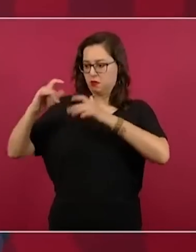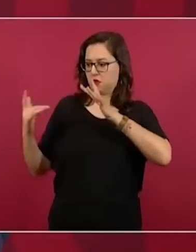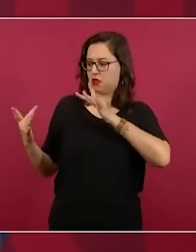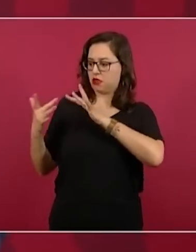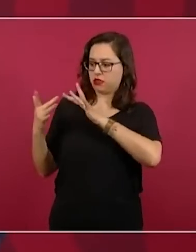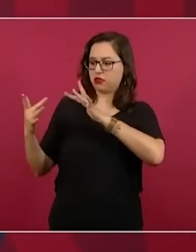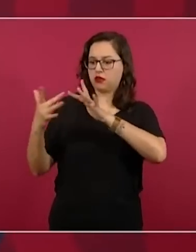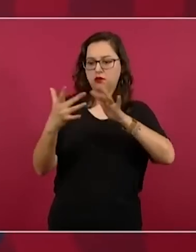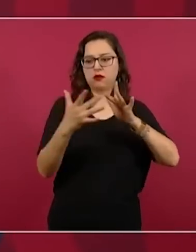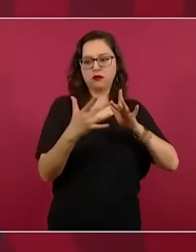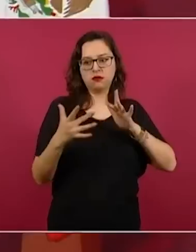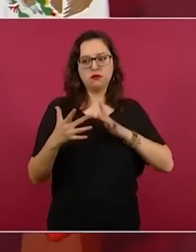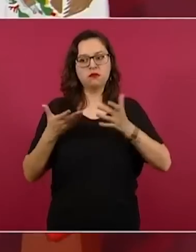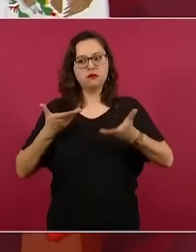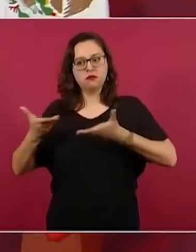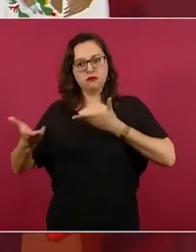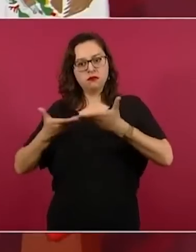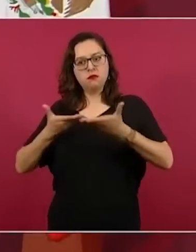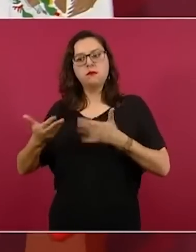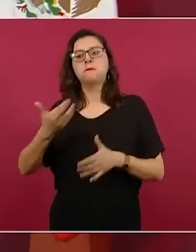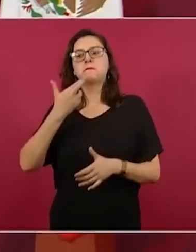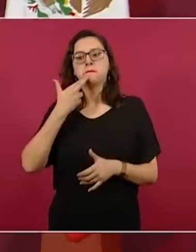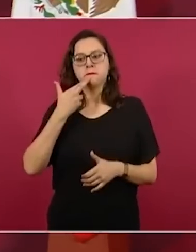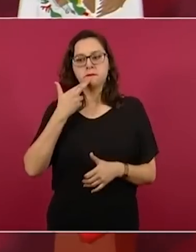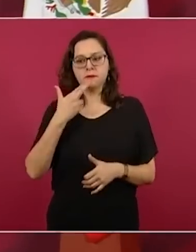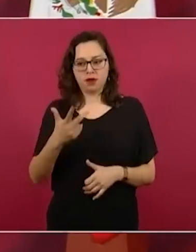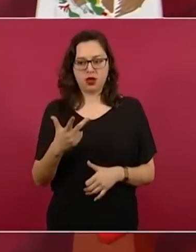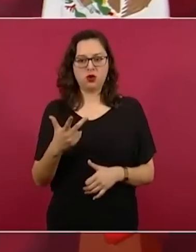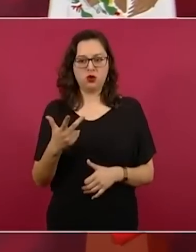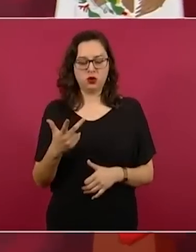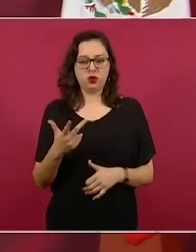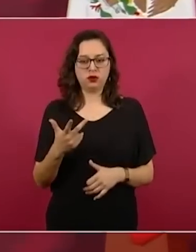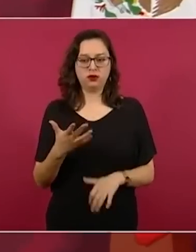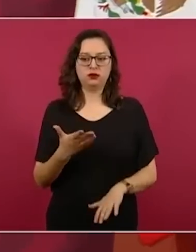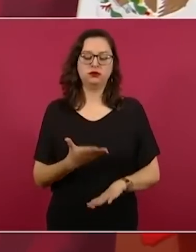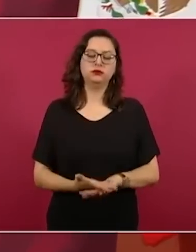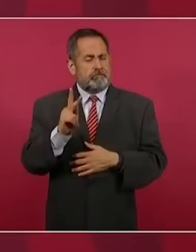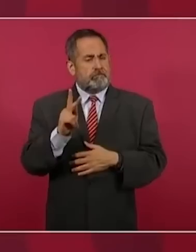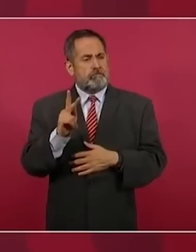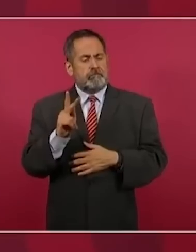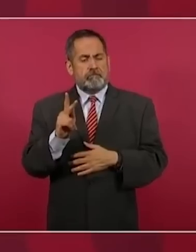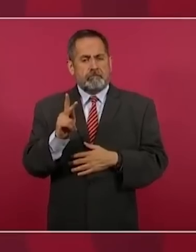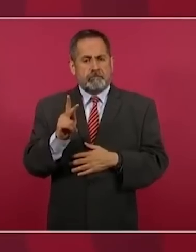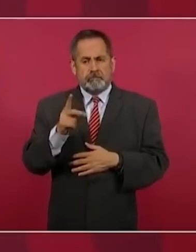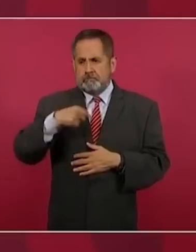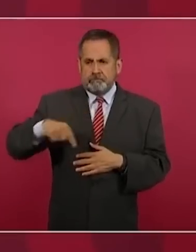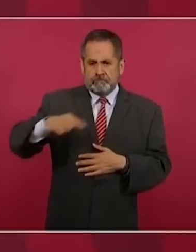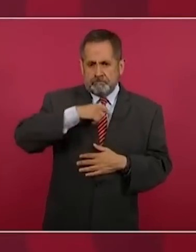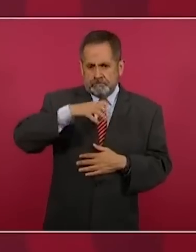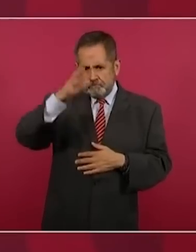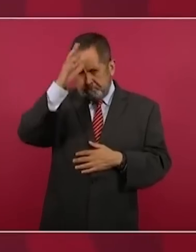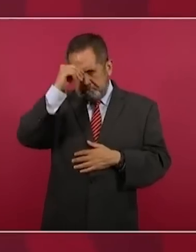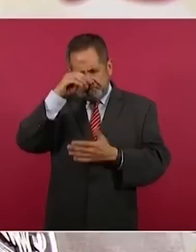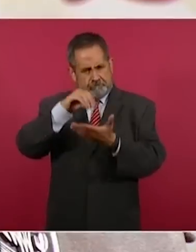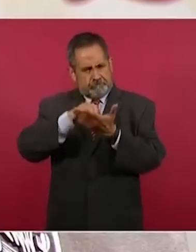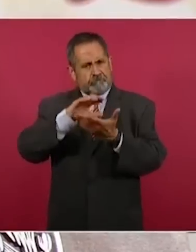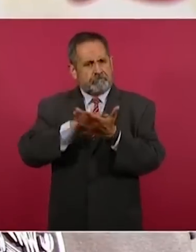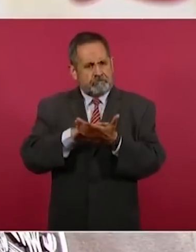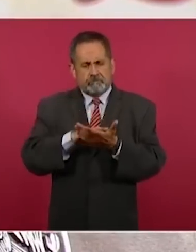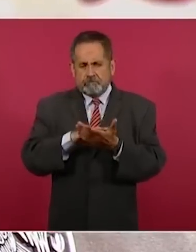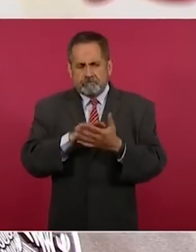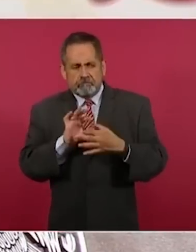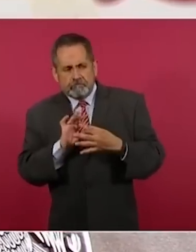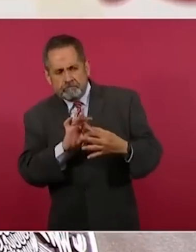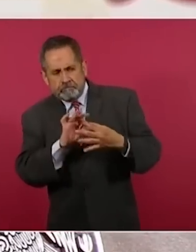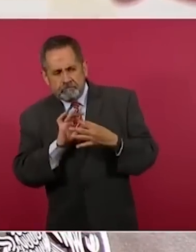nueva empresa estatal que se encargará de explotar este mineral, pero no quiso adelantar más información. Y vamos a trabajar. Ya lo